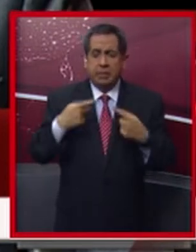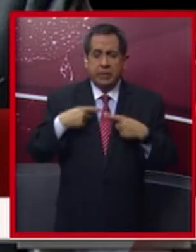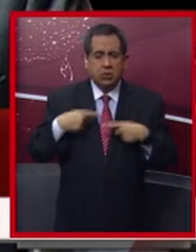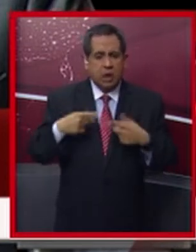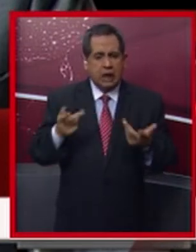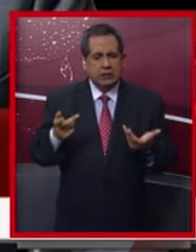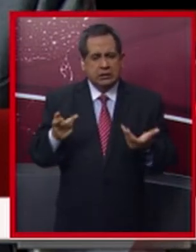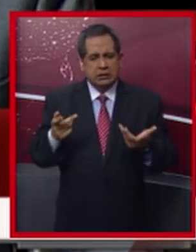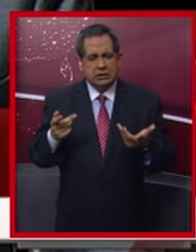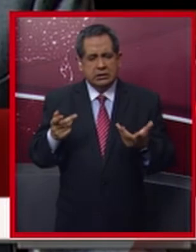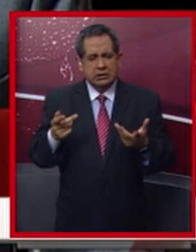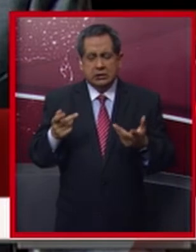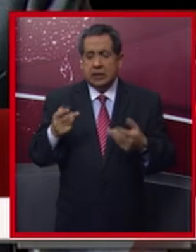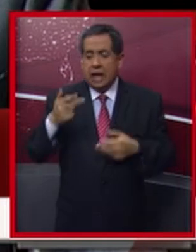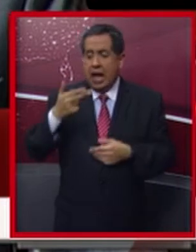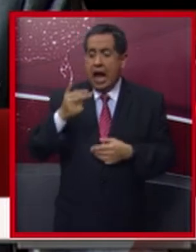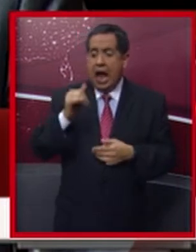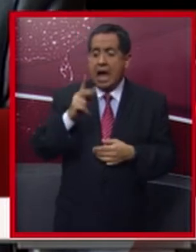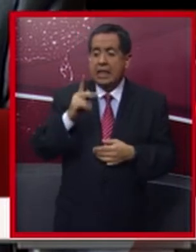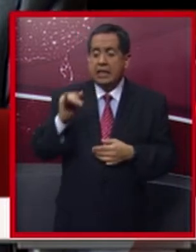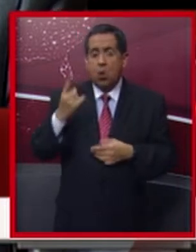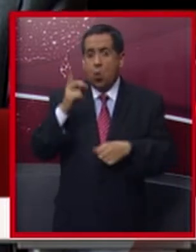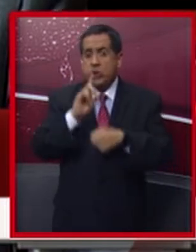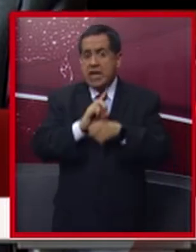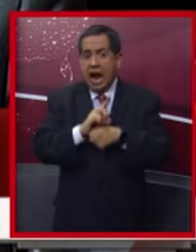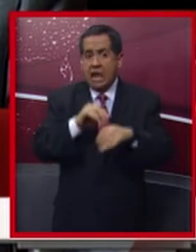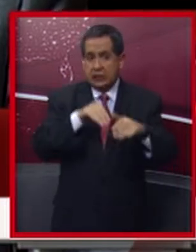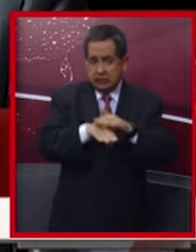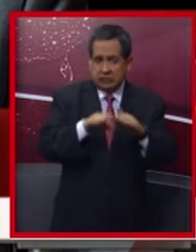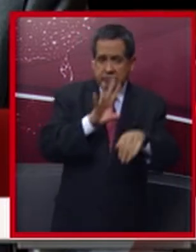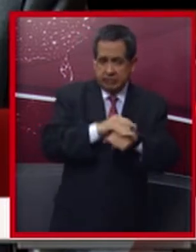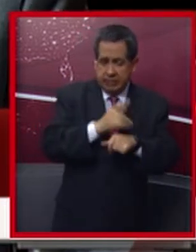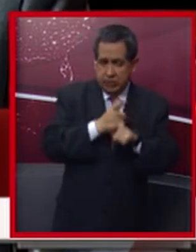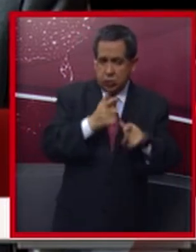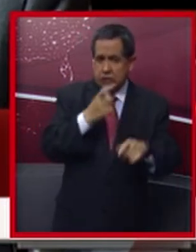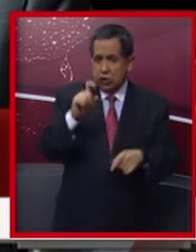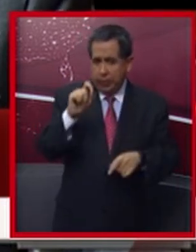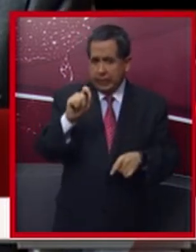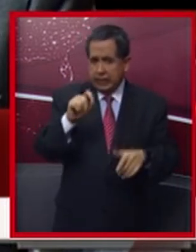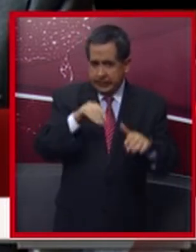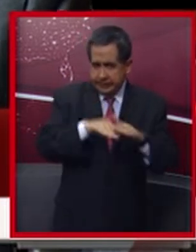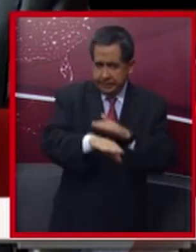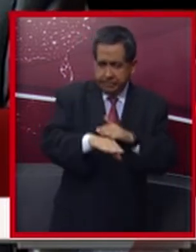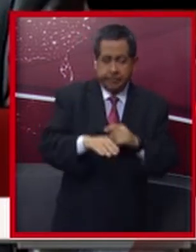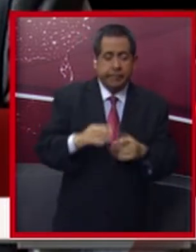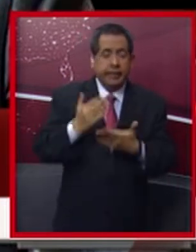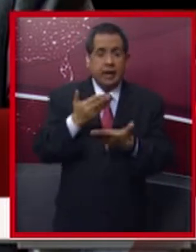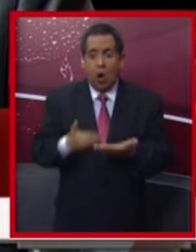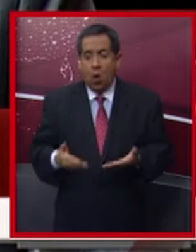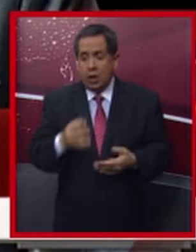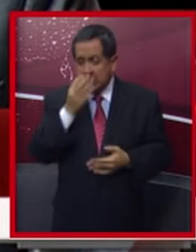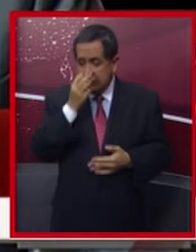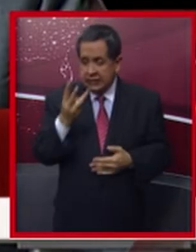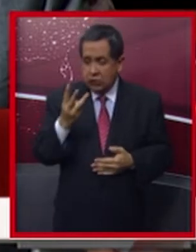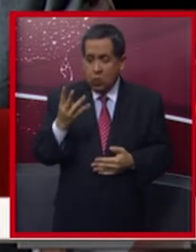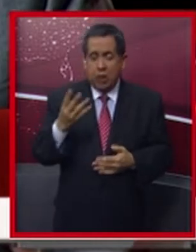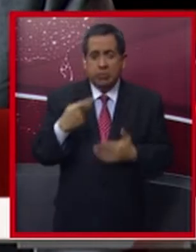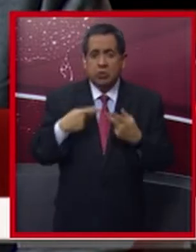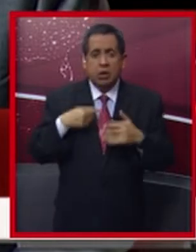estos haitianos al día. Hoy, según reportes que tenemos, están recibiendo menos de 3 o 4